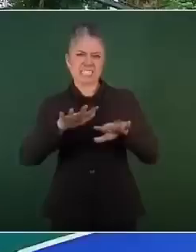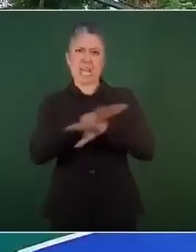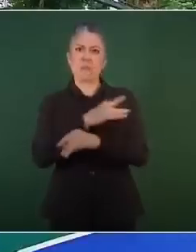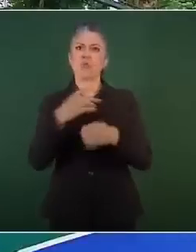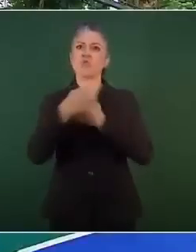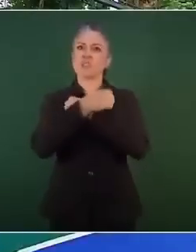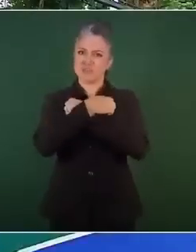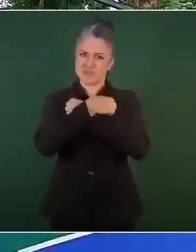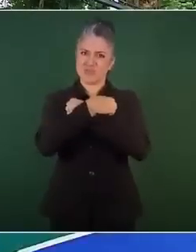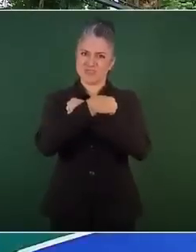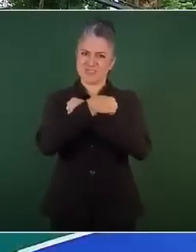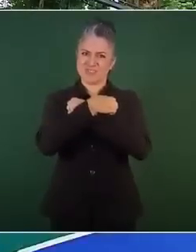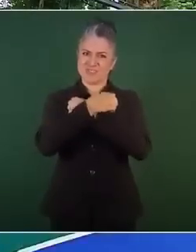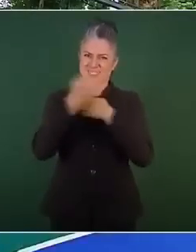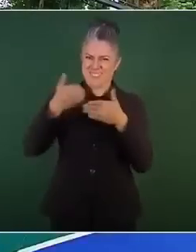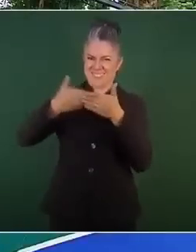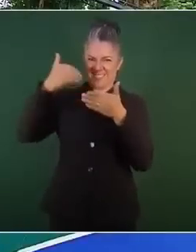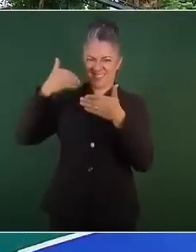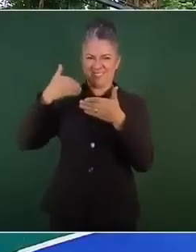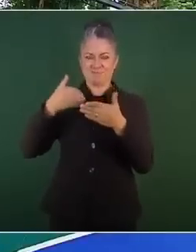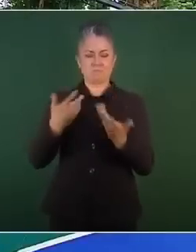los niños.